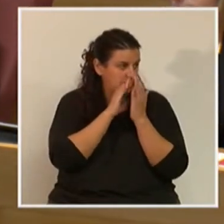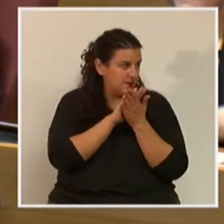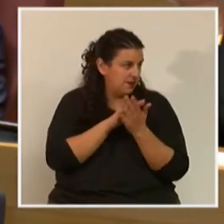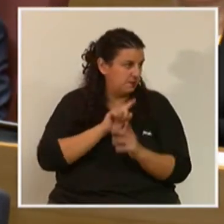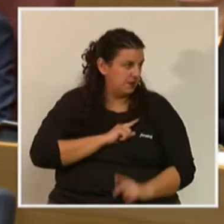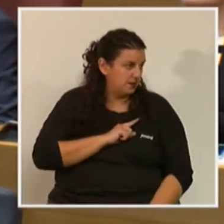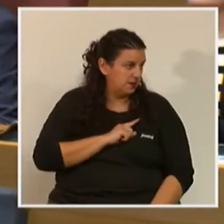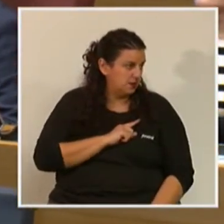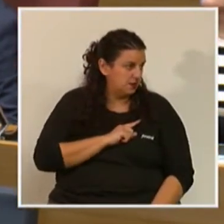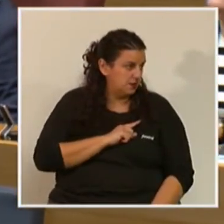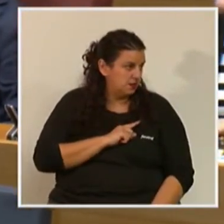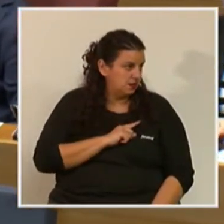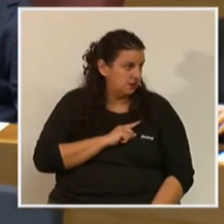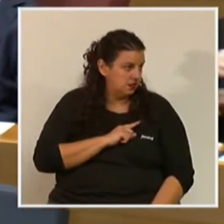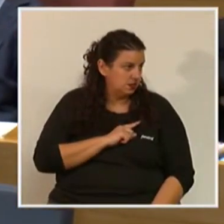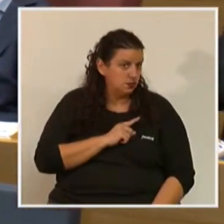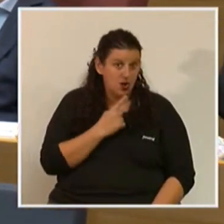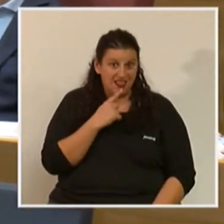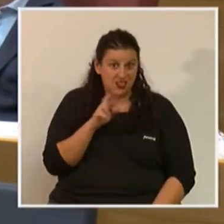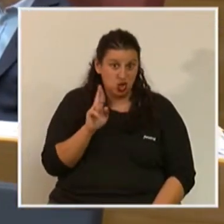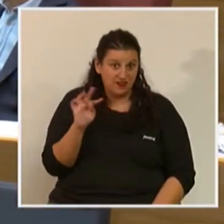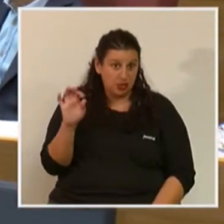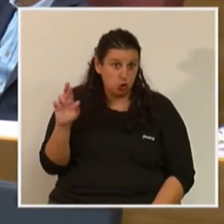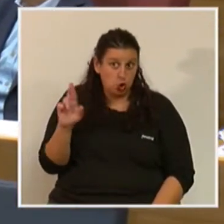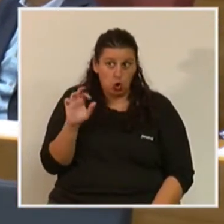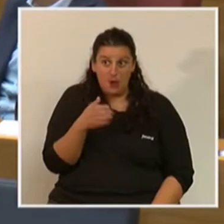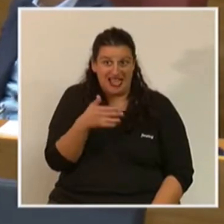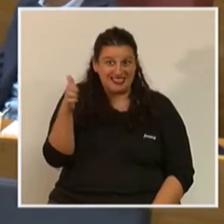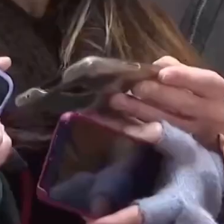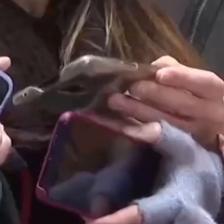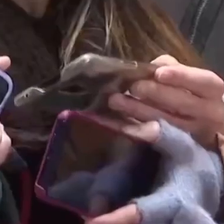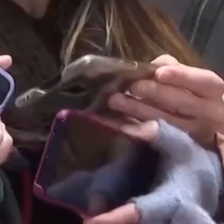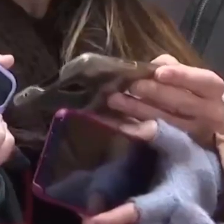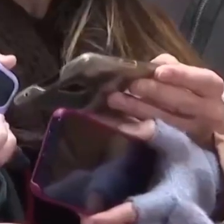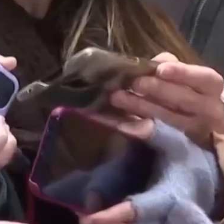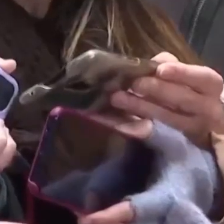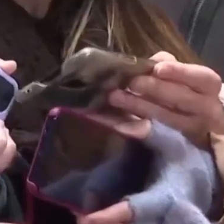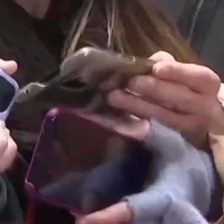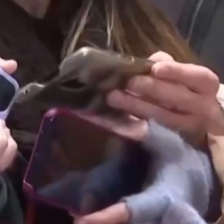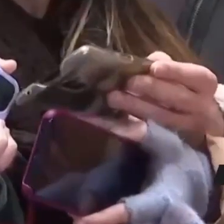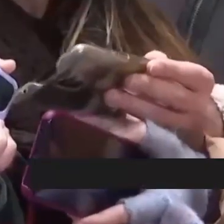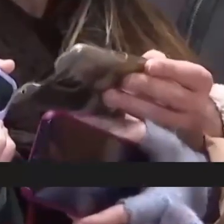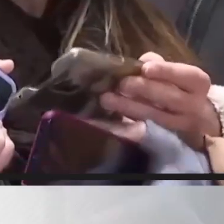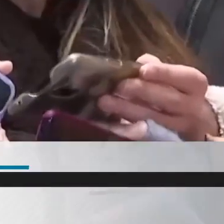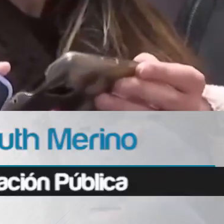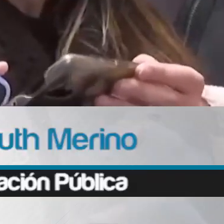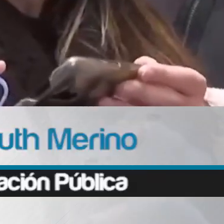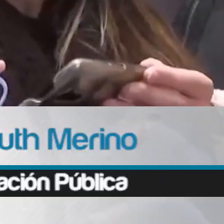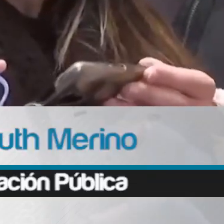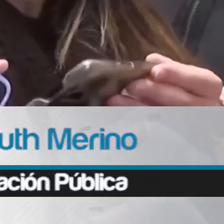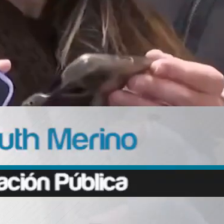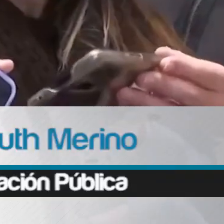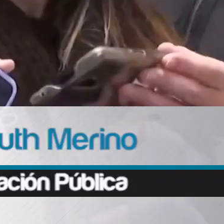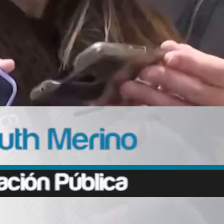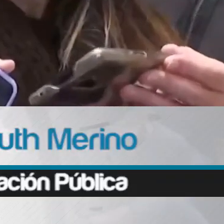se van a poner manos a la obra porque ya no caben más demoras ni más retrasos pero que tenemos muy claro que nosotros sí que vamos a hacer nuestro trabajo